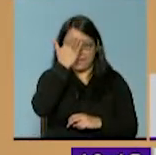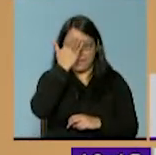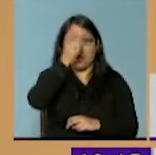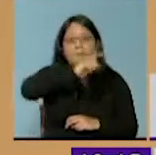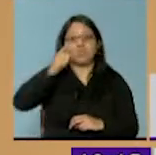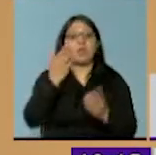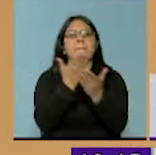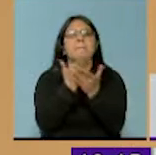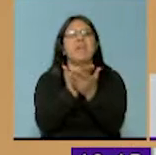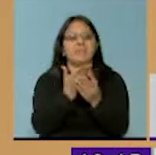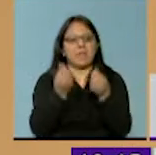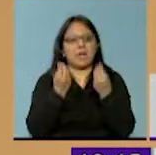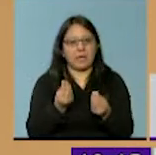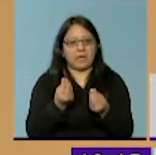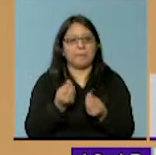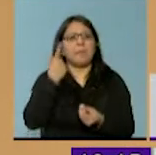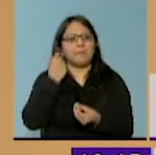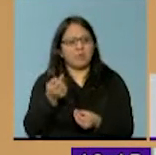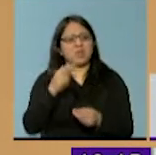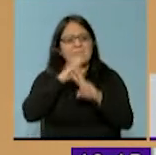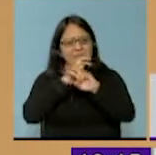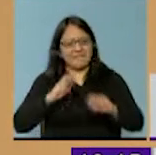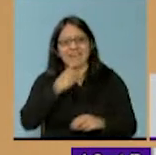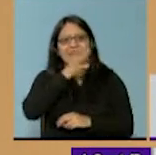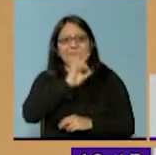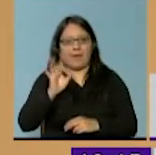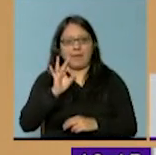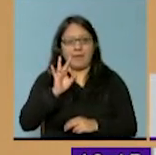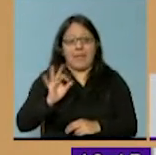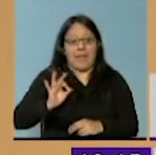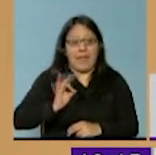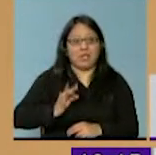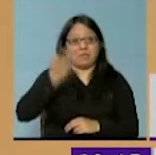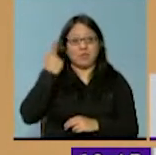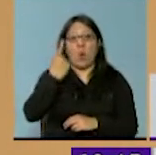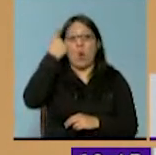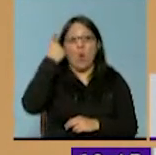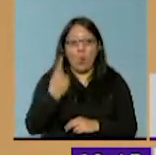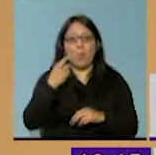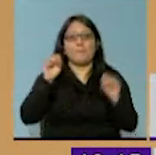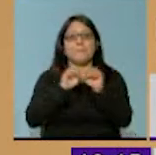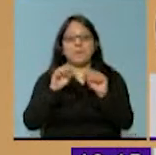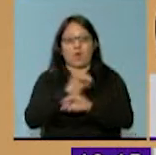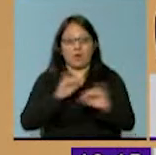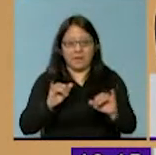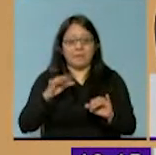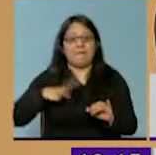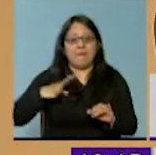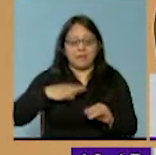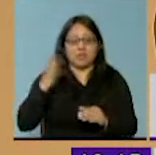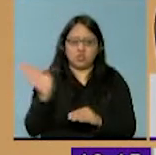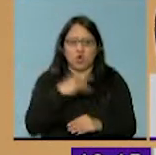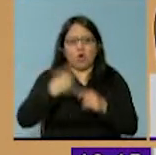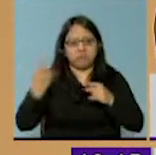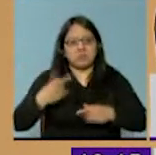¿qué es lo que pasa con Emilio Cayo? ¿Por qué no lo investigan? El año pasado le dedicamos un programa a Emilio Cayo y no se terminaron ahí los escándalos. Volvió a surgir